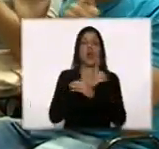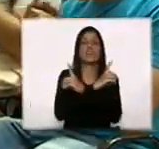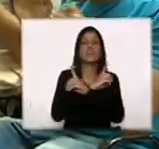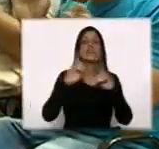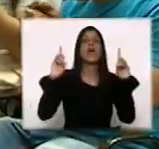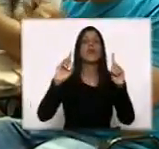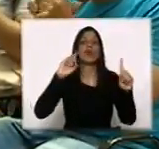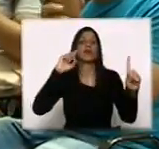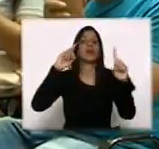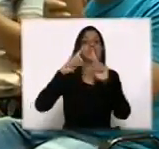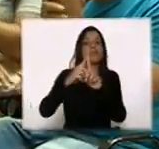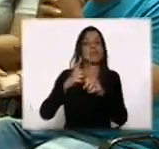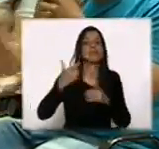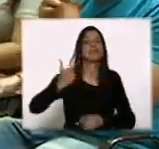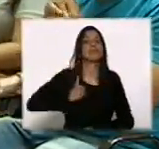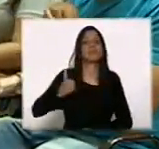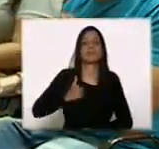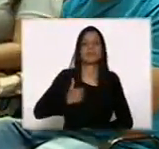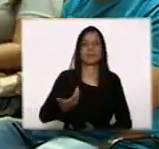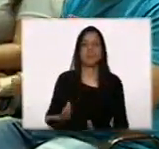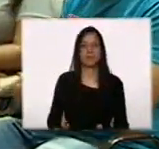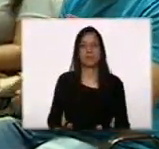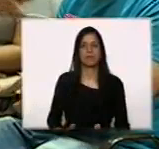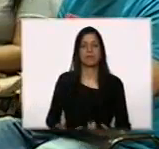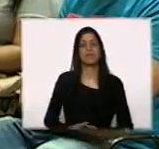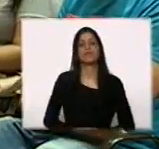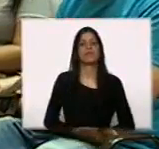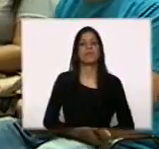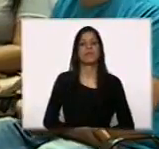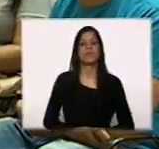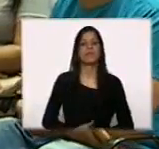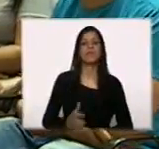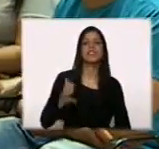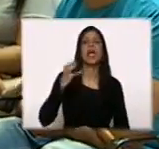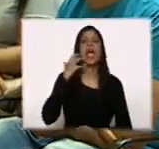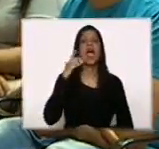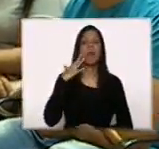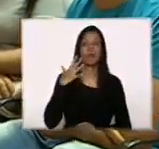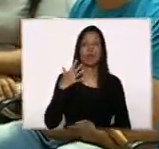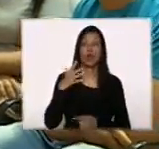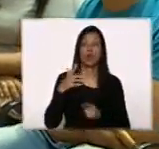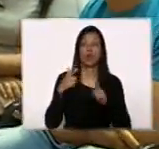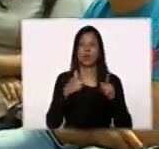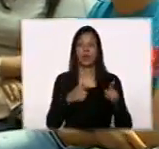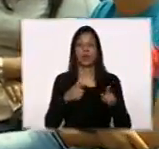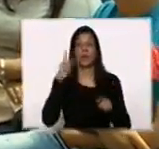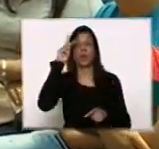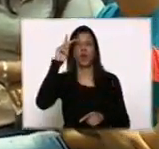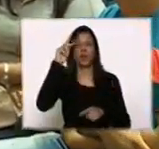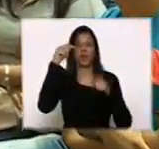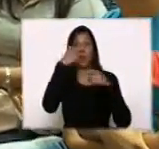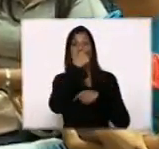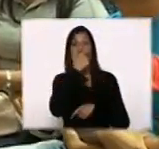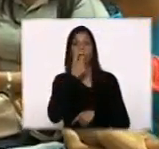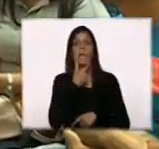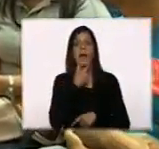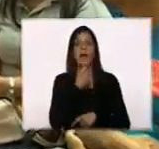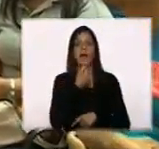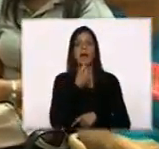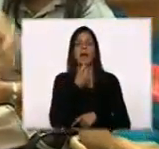democracia. ¿Quién más que el ejemplo que, como lo acaba de decir el profesor Ameliash, que es una clase para